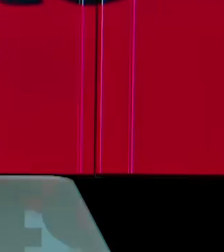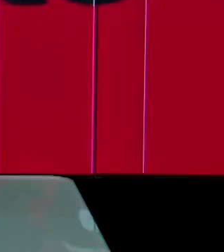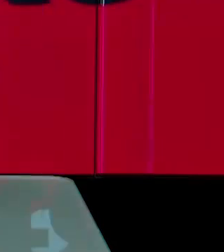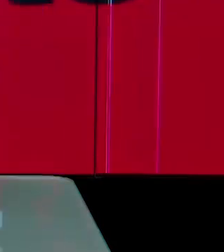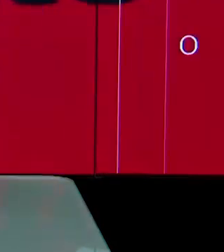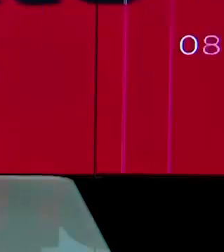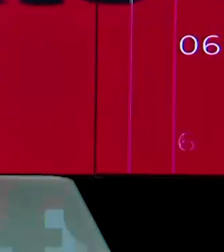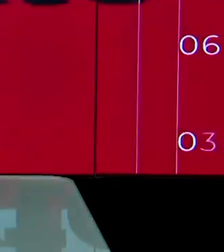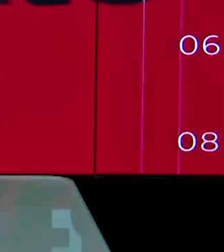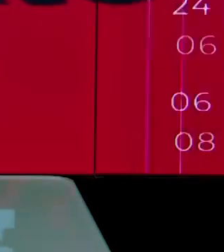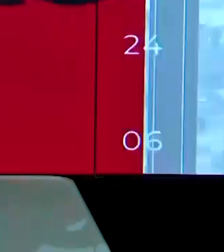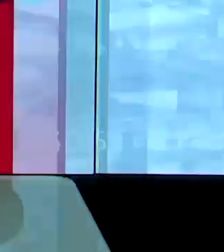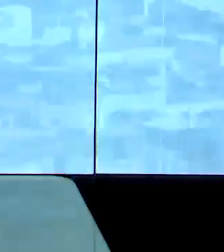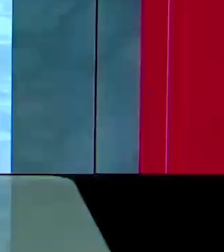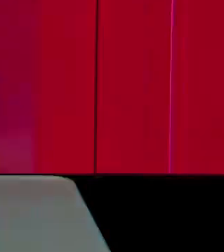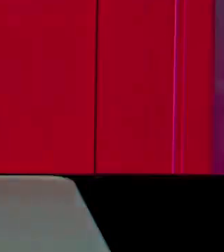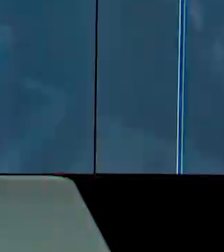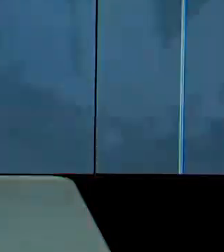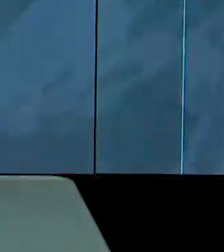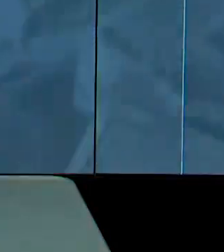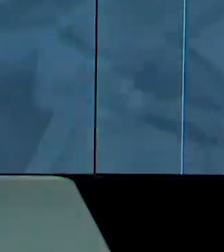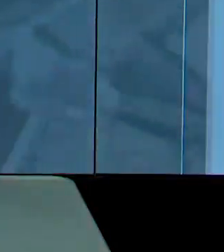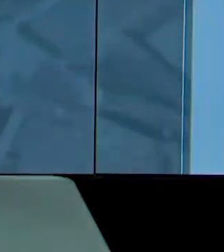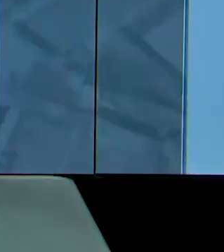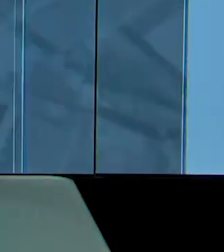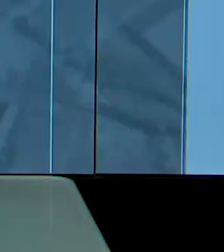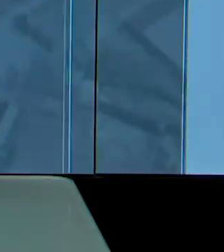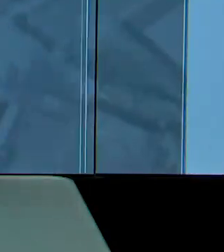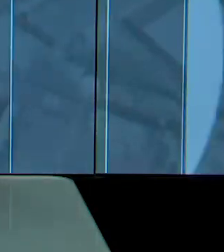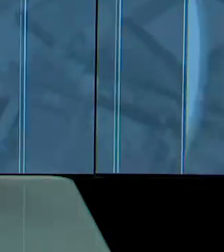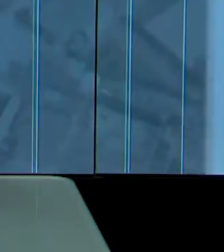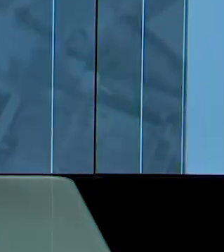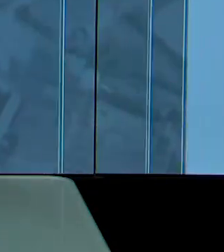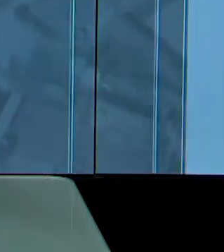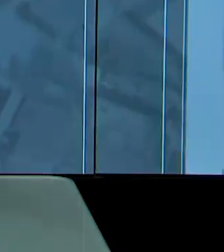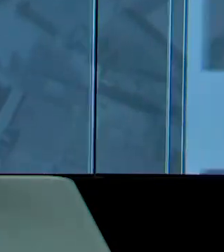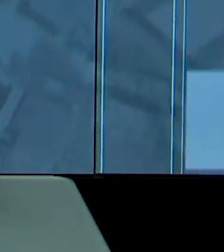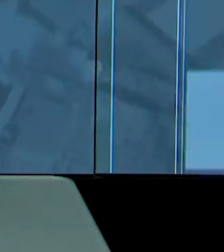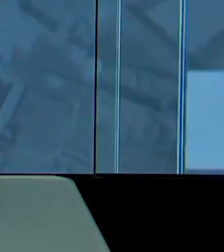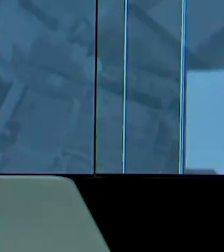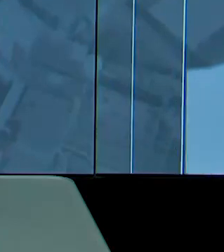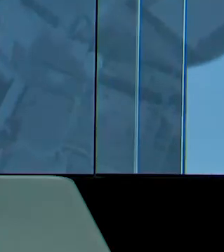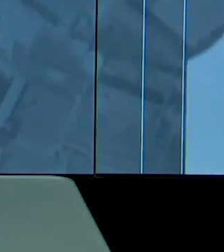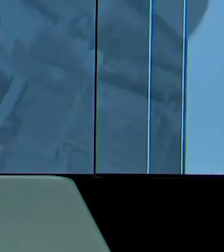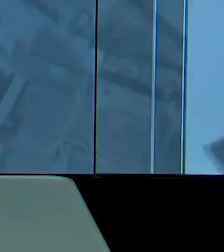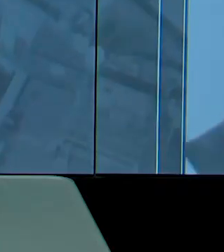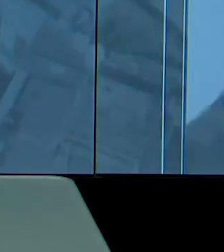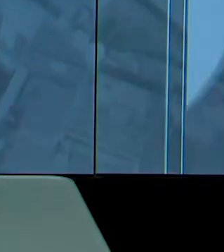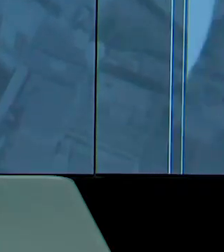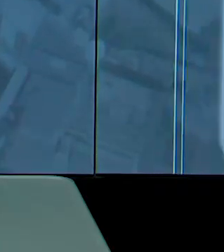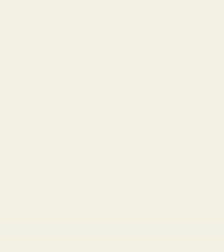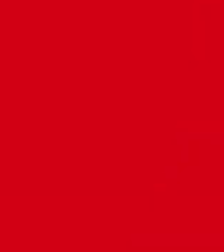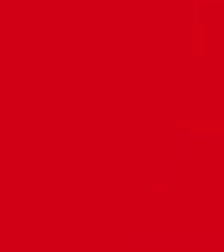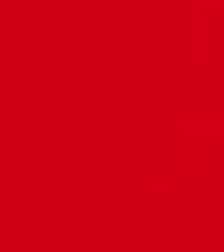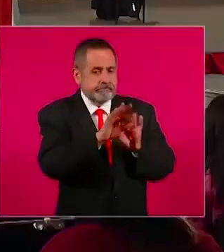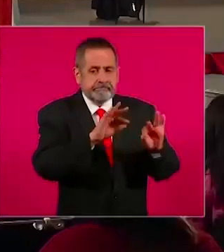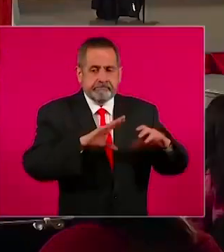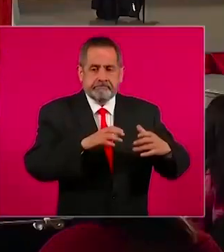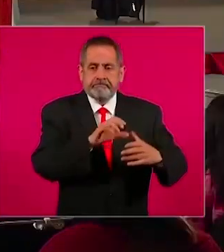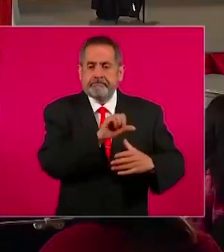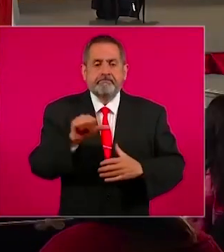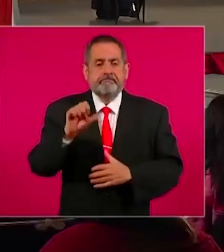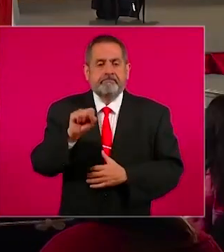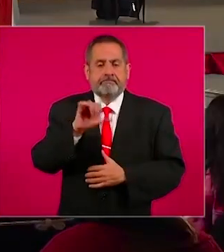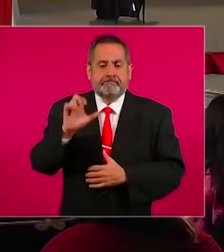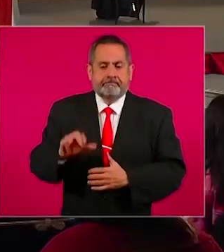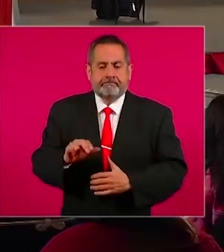un nuevo intento por reformar el sistema político y así fue como lo explicó la titular de gobernación también se